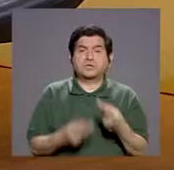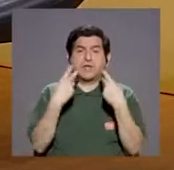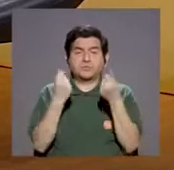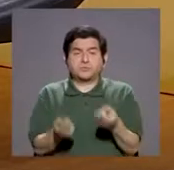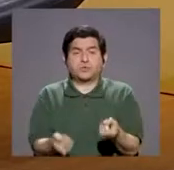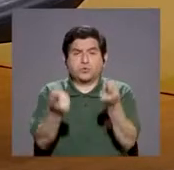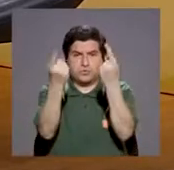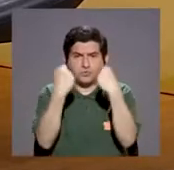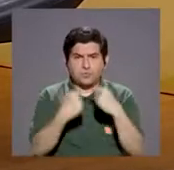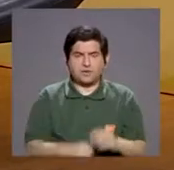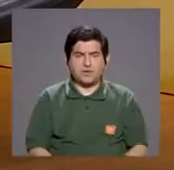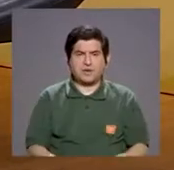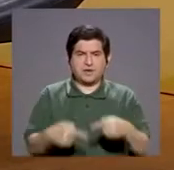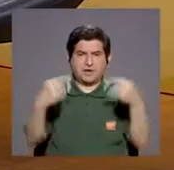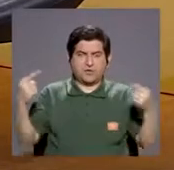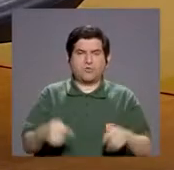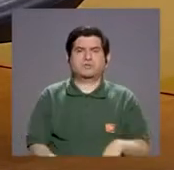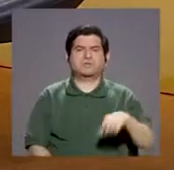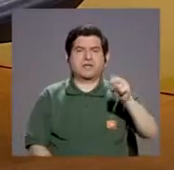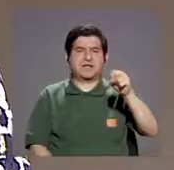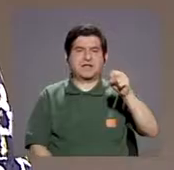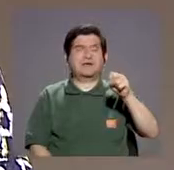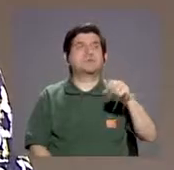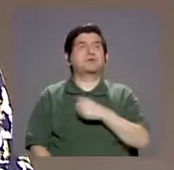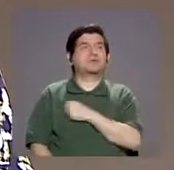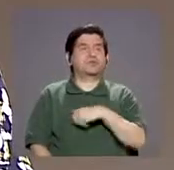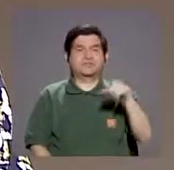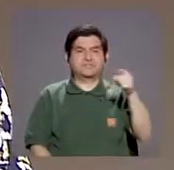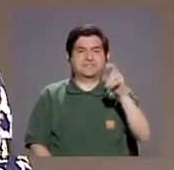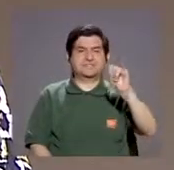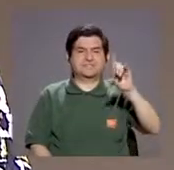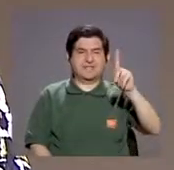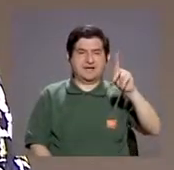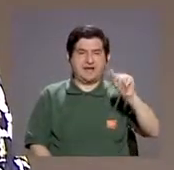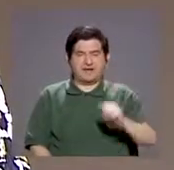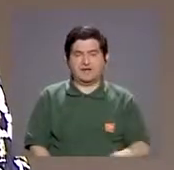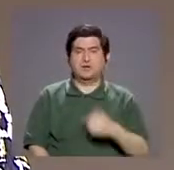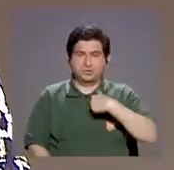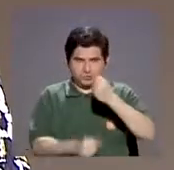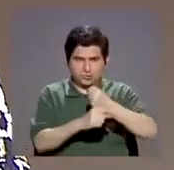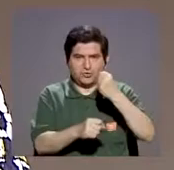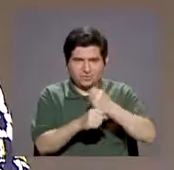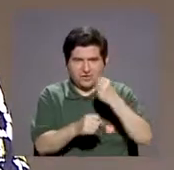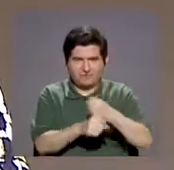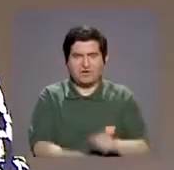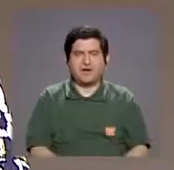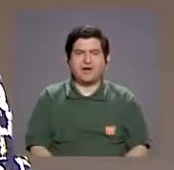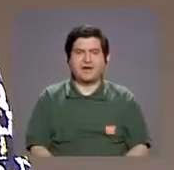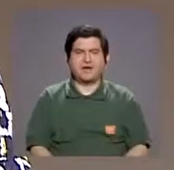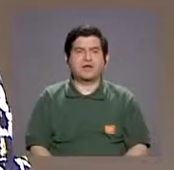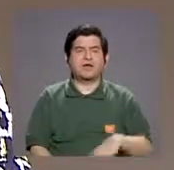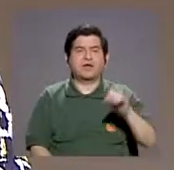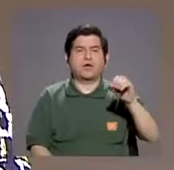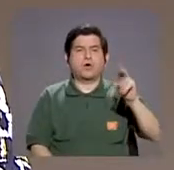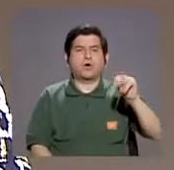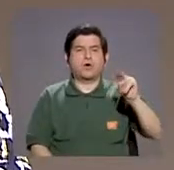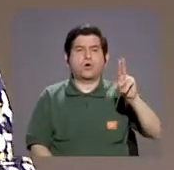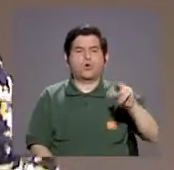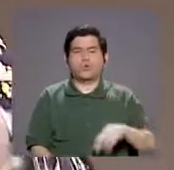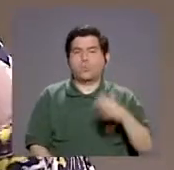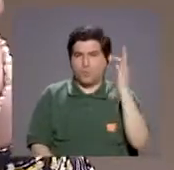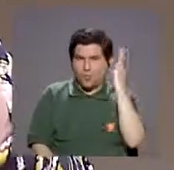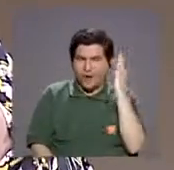vengan una vacuna contra el cica de hecho yo tuve la oportunidad de trabajar con unos mujeres haciendo un